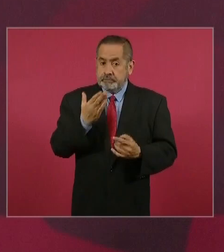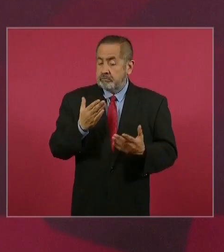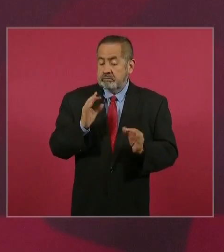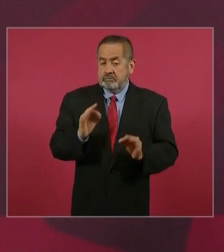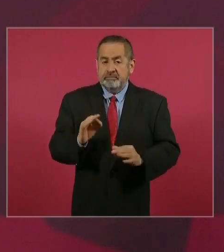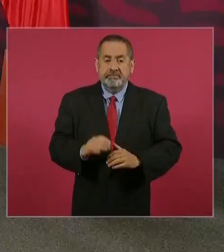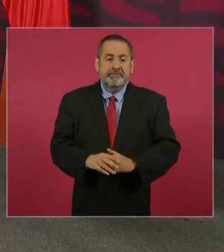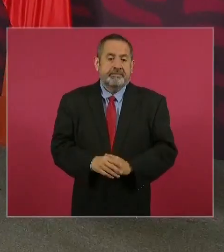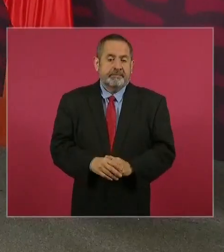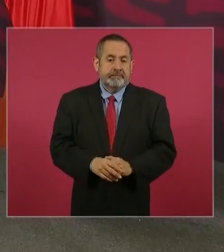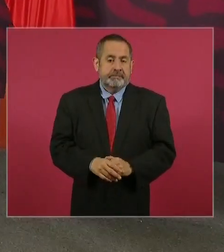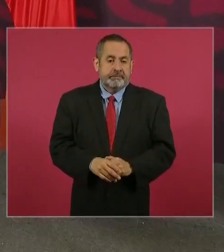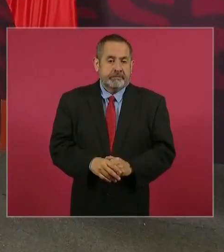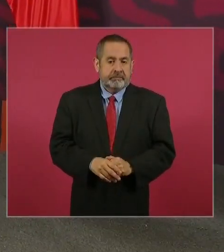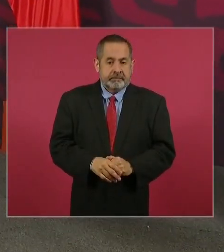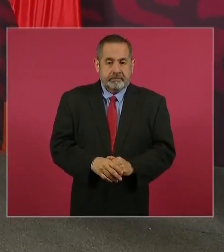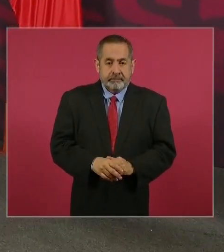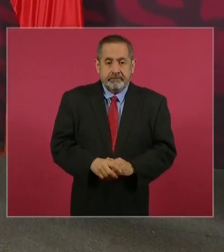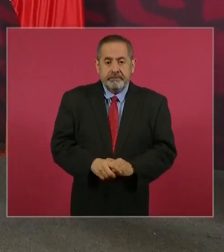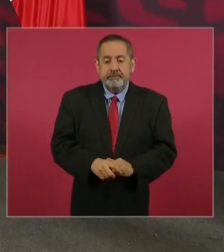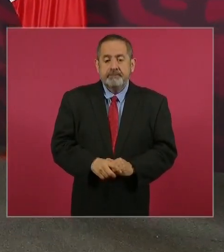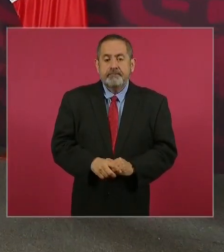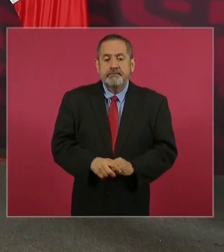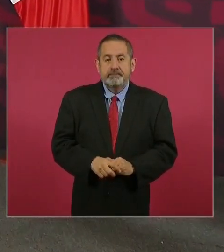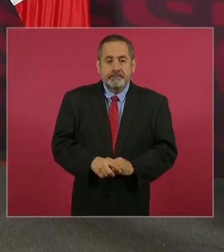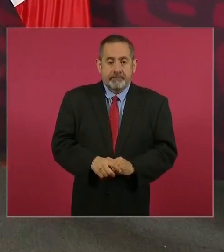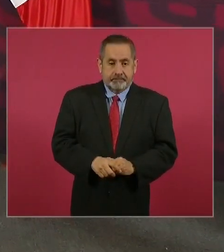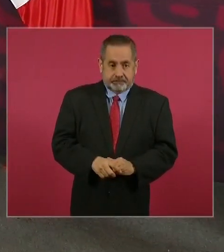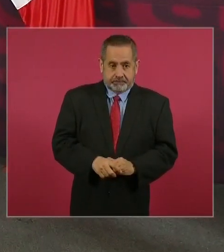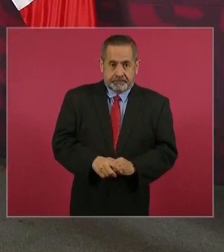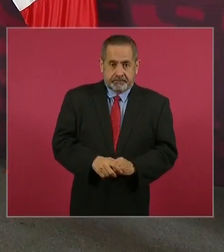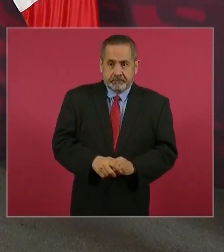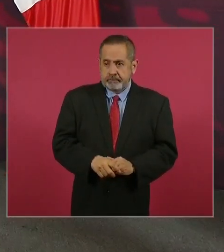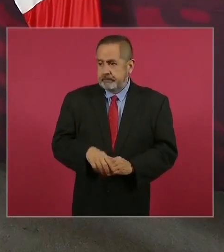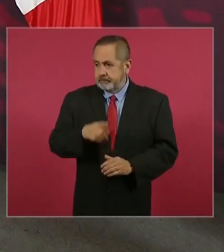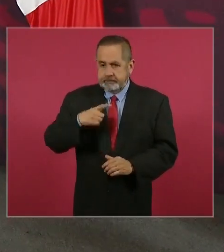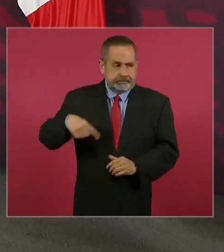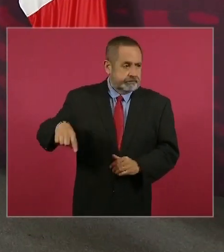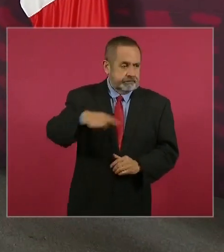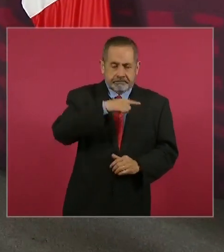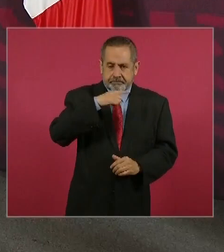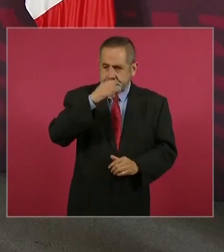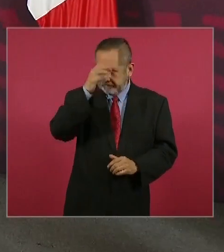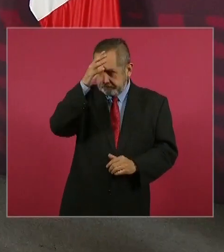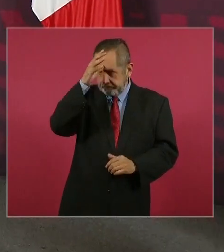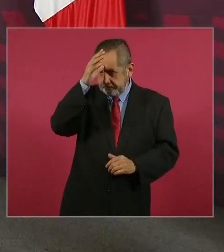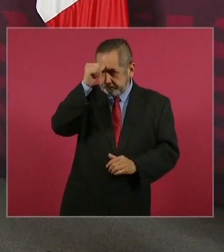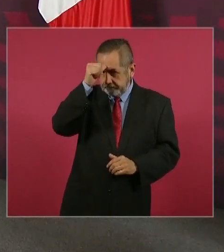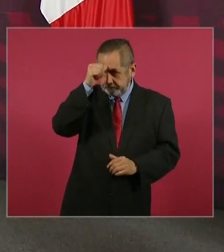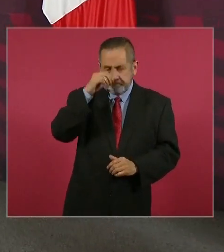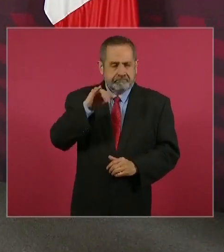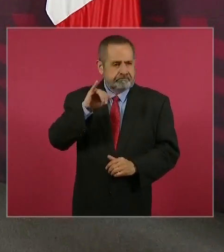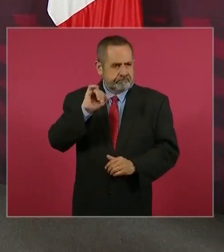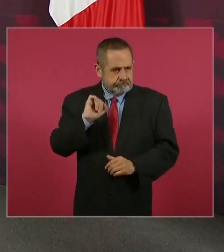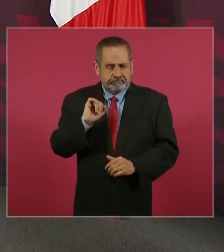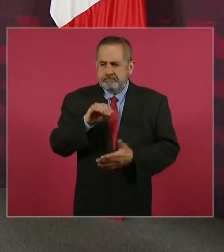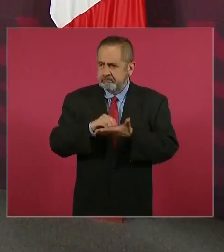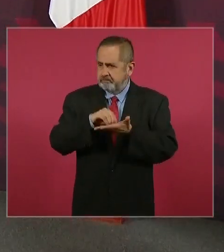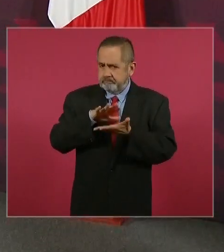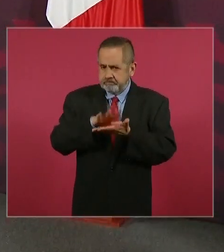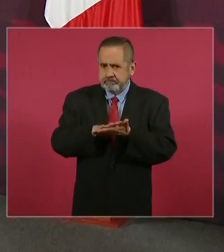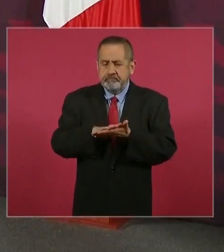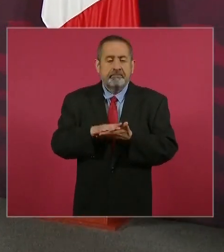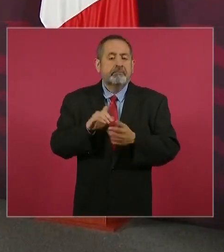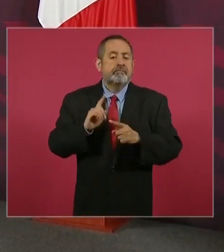histórico es un acuerdo un consenso de